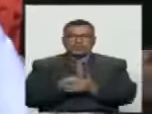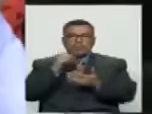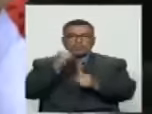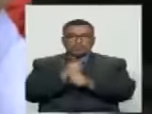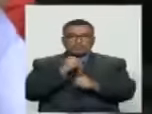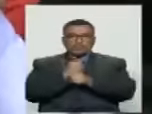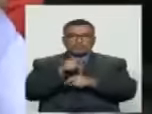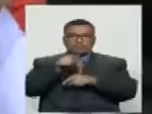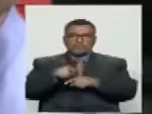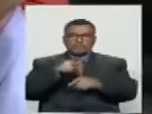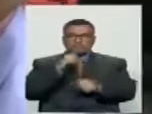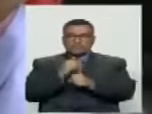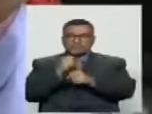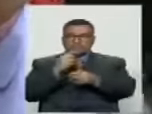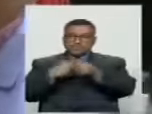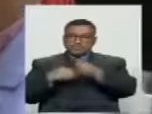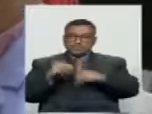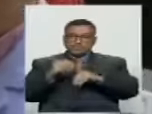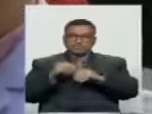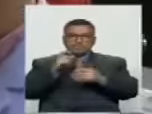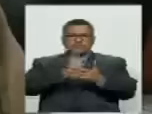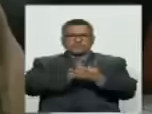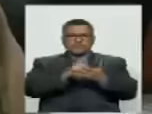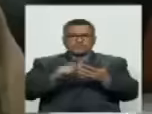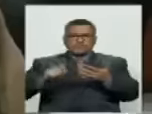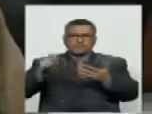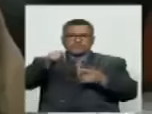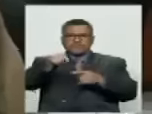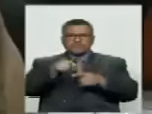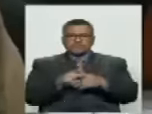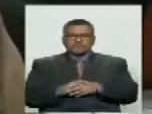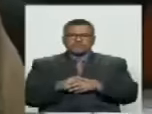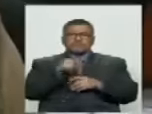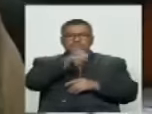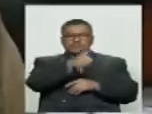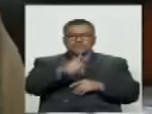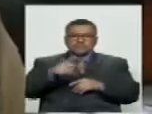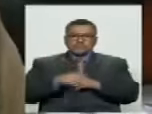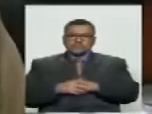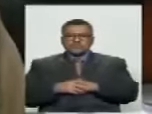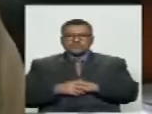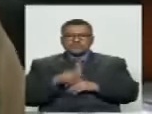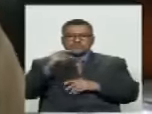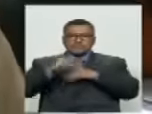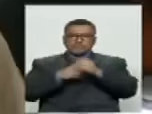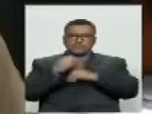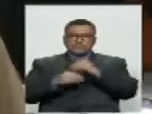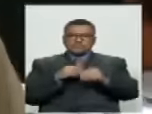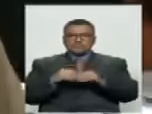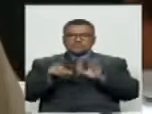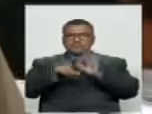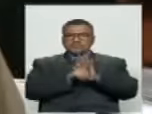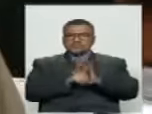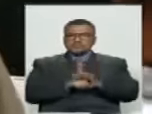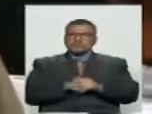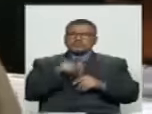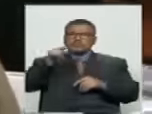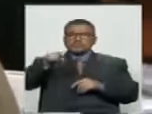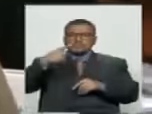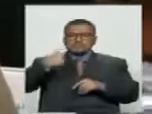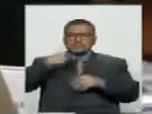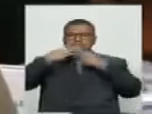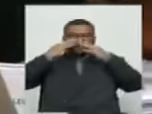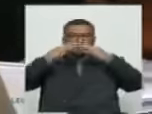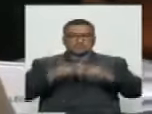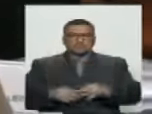actúen como empleadores deberán inscribirse en los registros correspondientes de conformidad con la ley, a los fines de